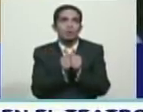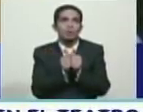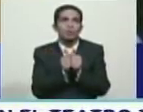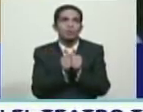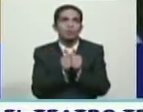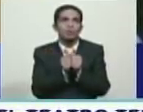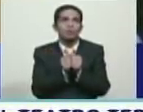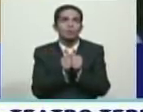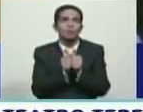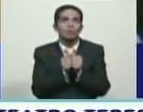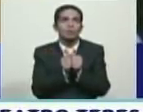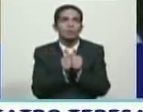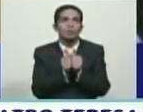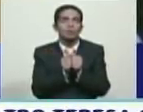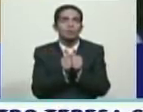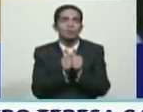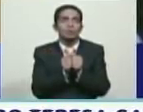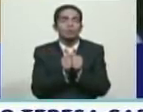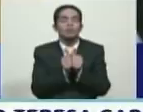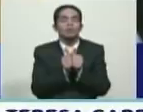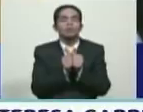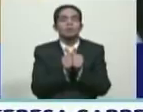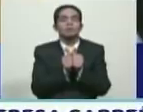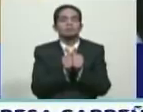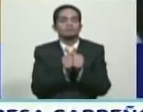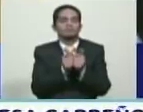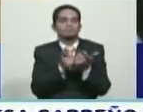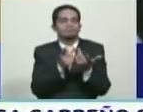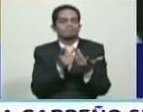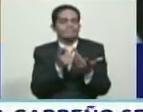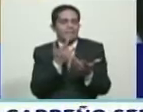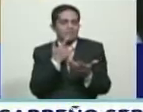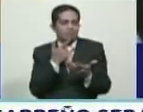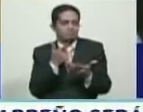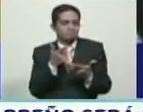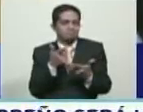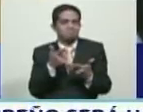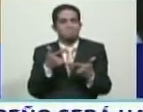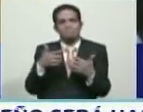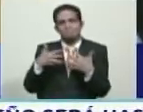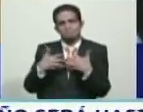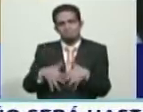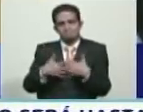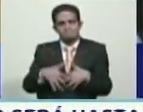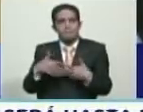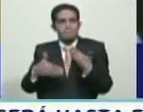a gross domestic product con un Producto Interno Bruto of